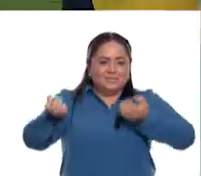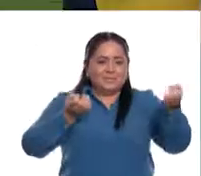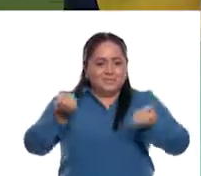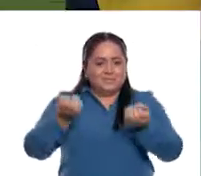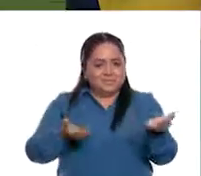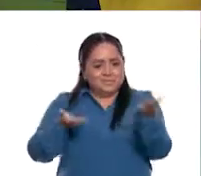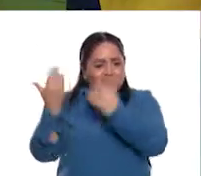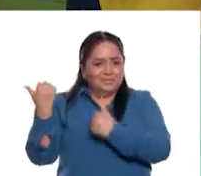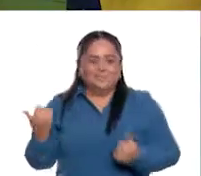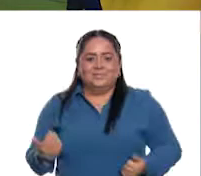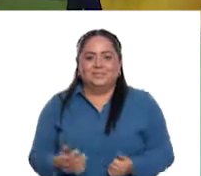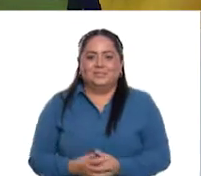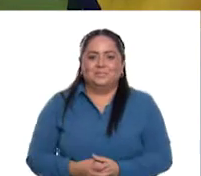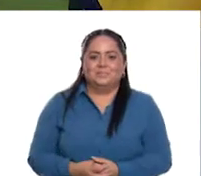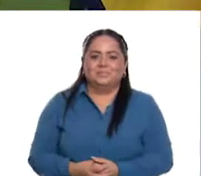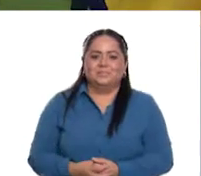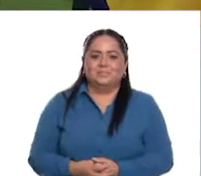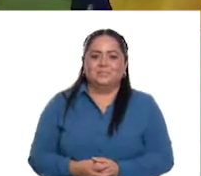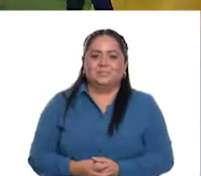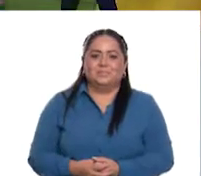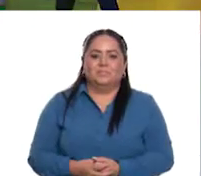maestras!